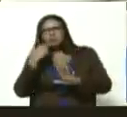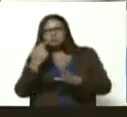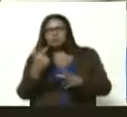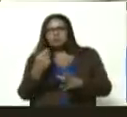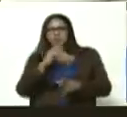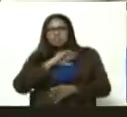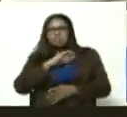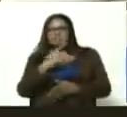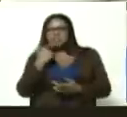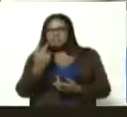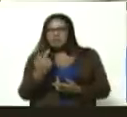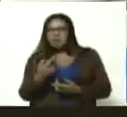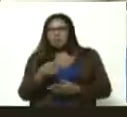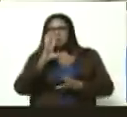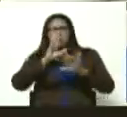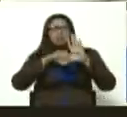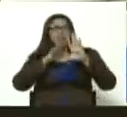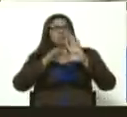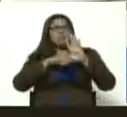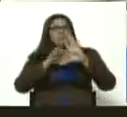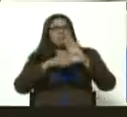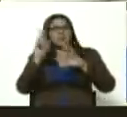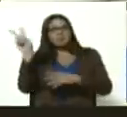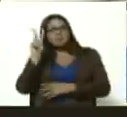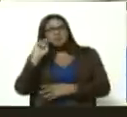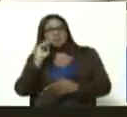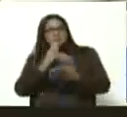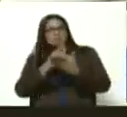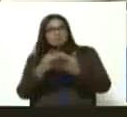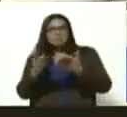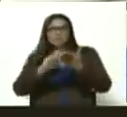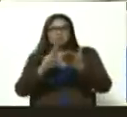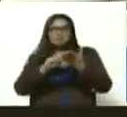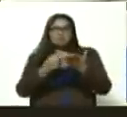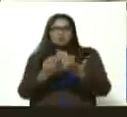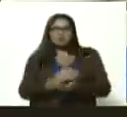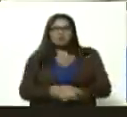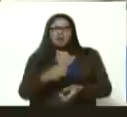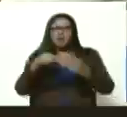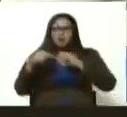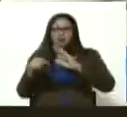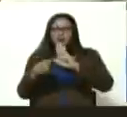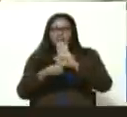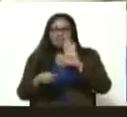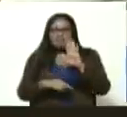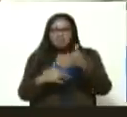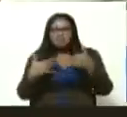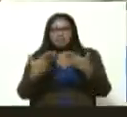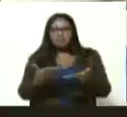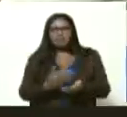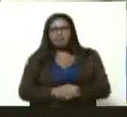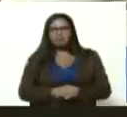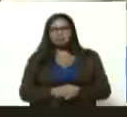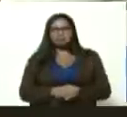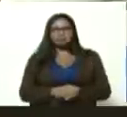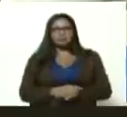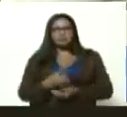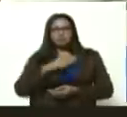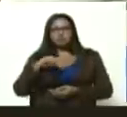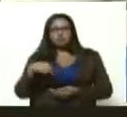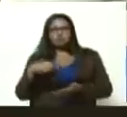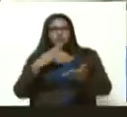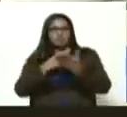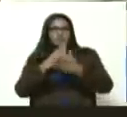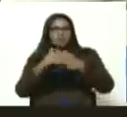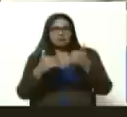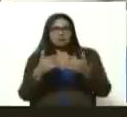de venezuela porque la orden que le daba el imperialismo nosotros siempre hemos